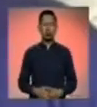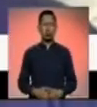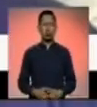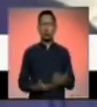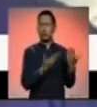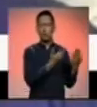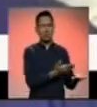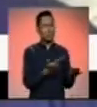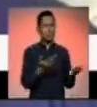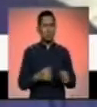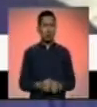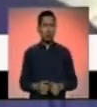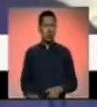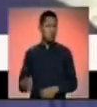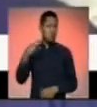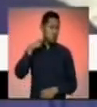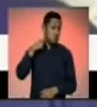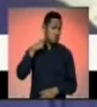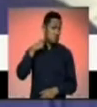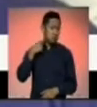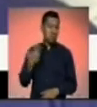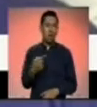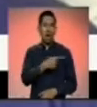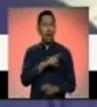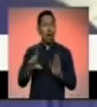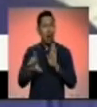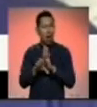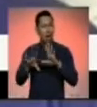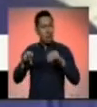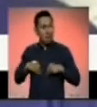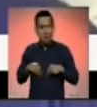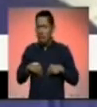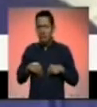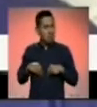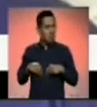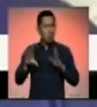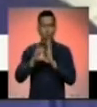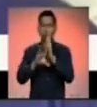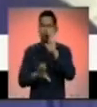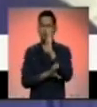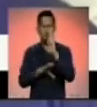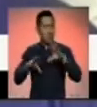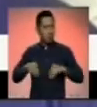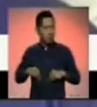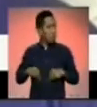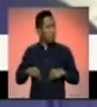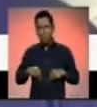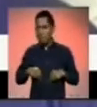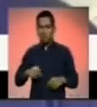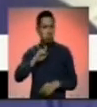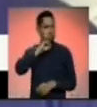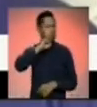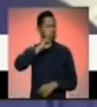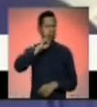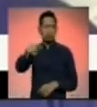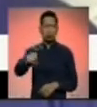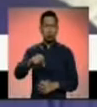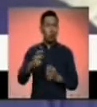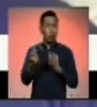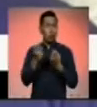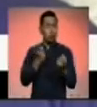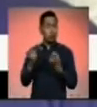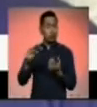no está conforme a la ley, ni de la Carta Constitucional, ni a las leyes de control